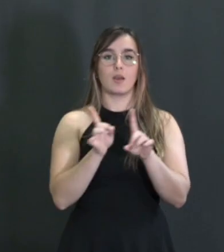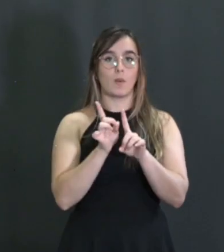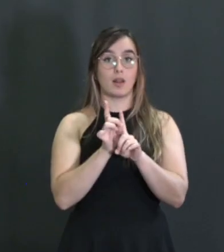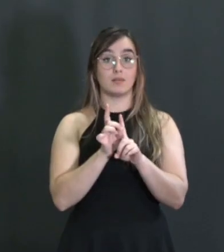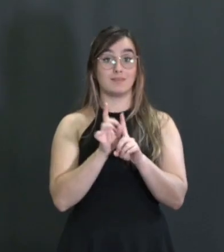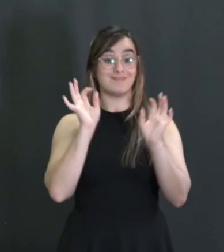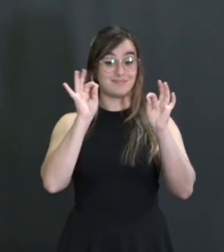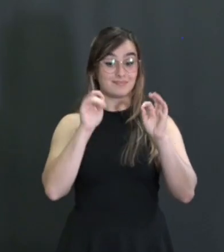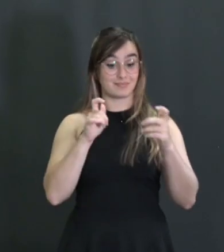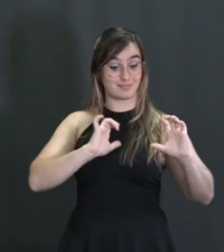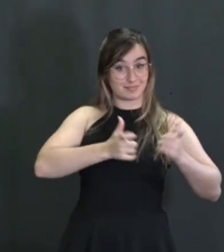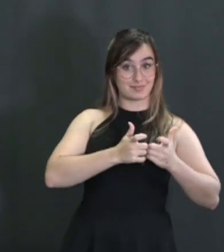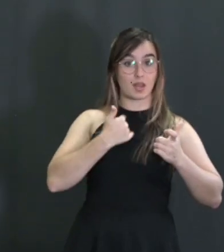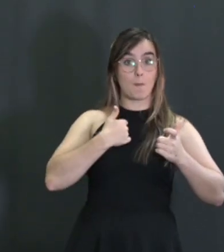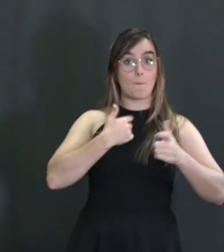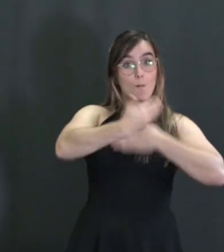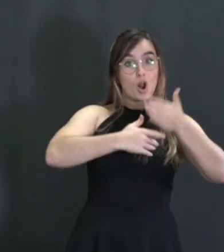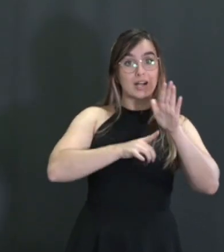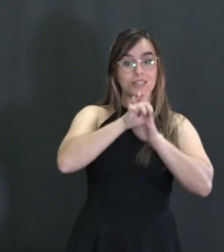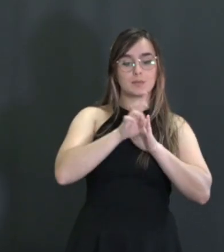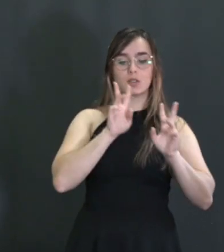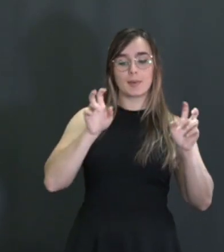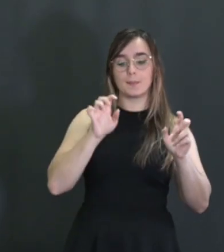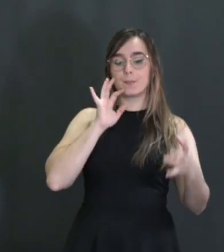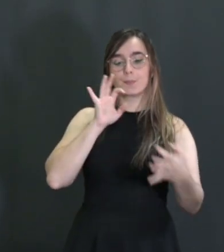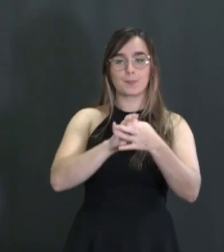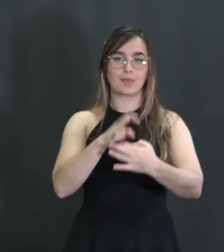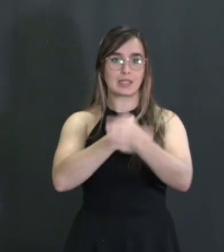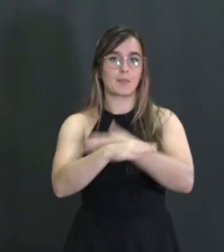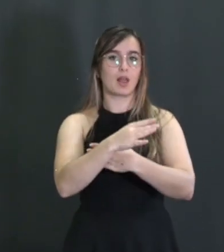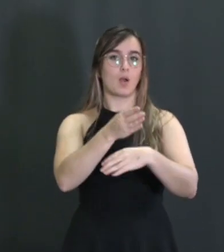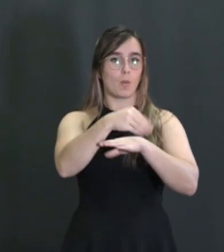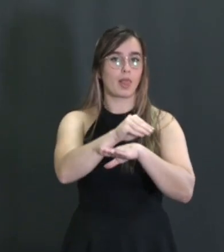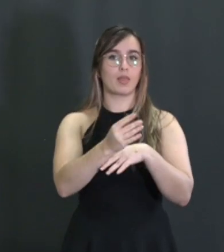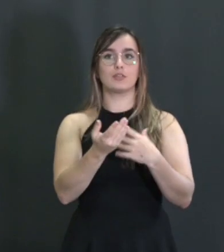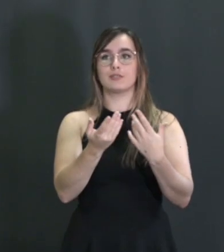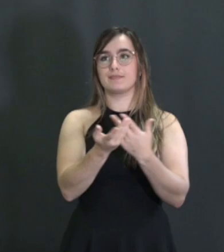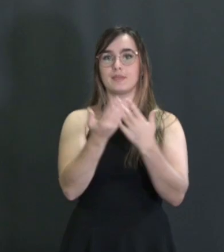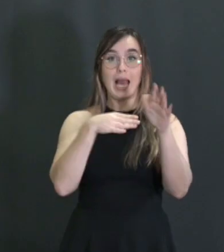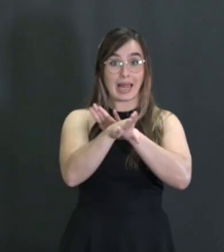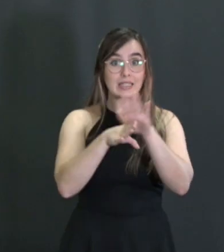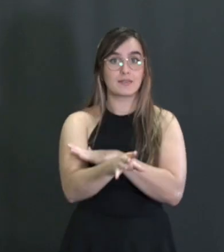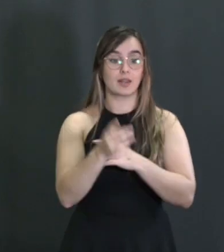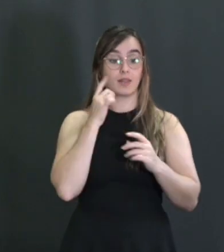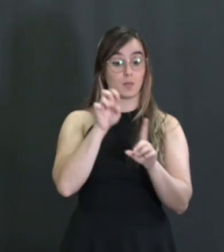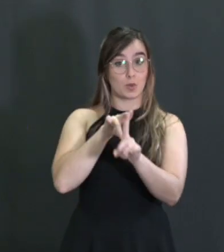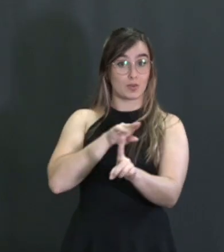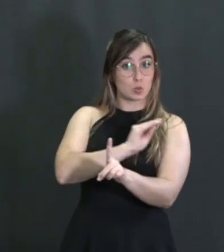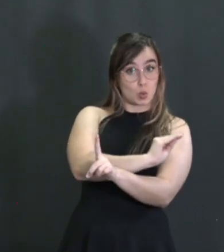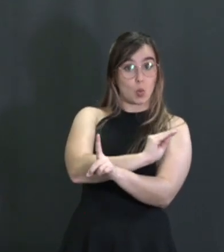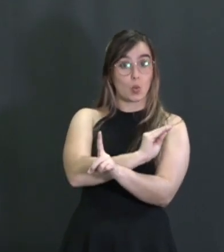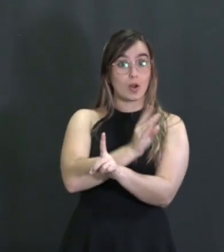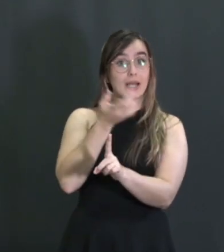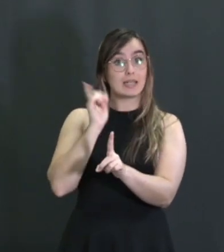progresismo el tema de la discapacidad, el tema de los cuidados, el tema de la accesibilidad y cómo lo puede